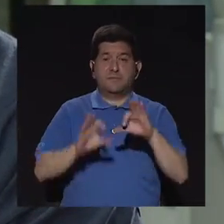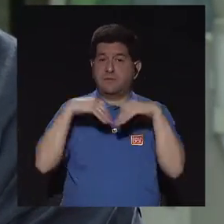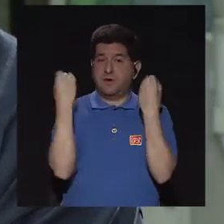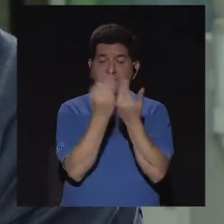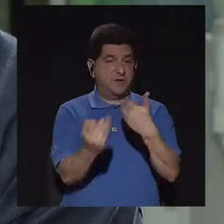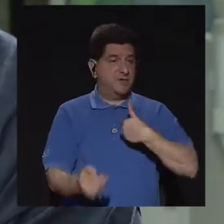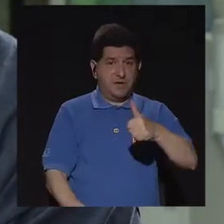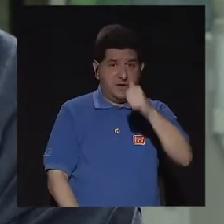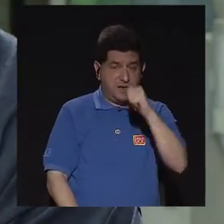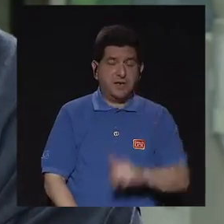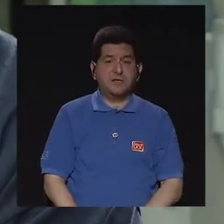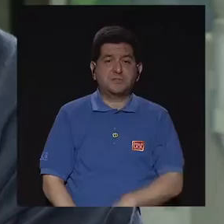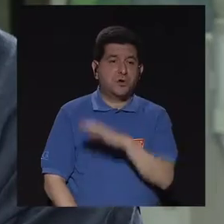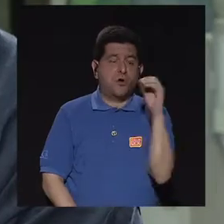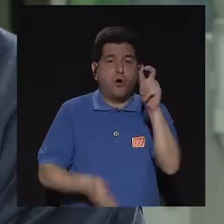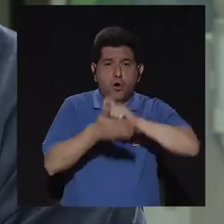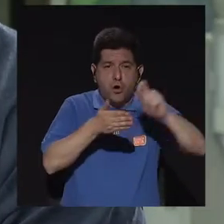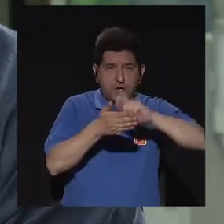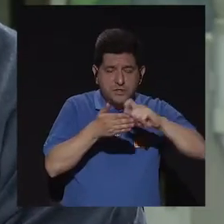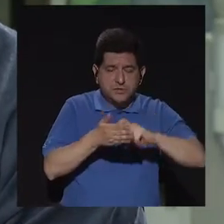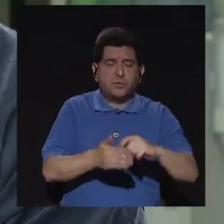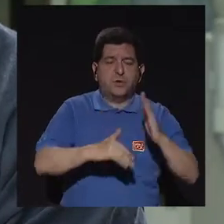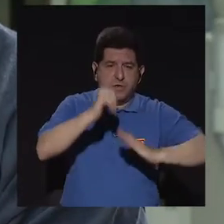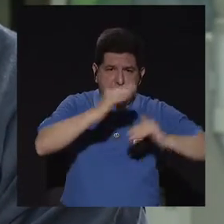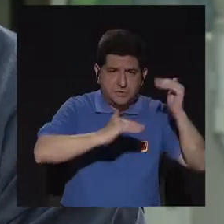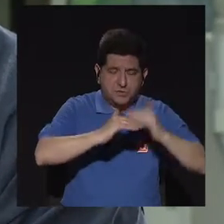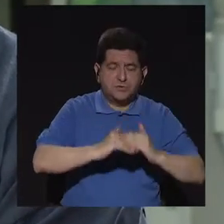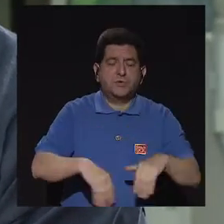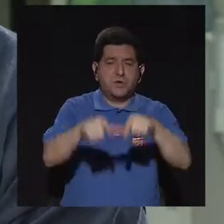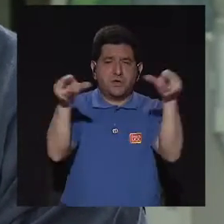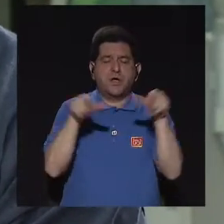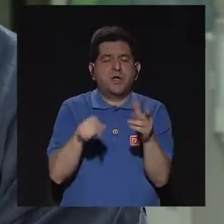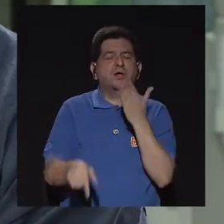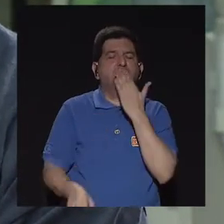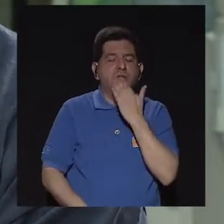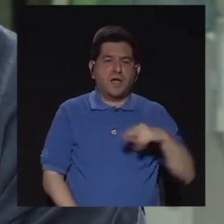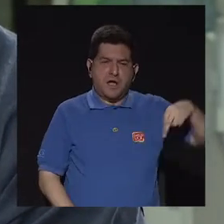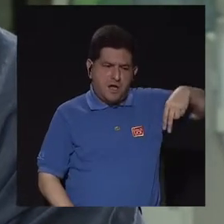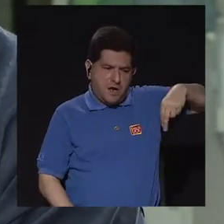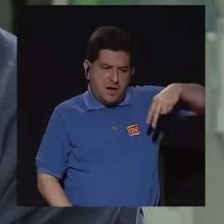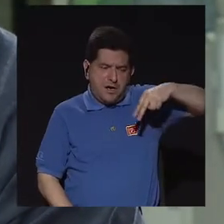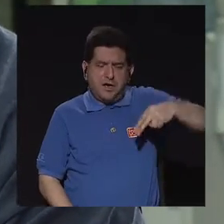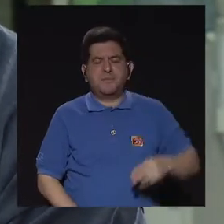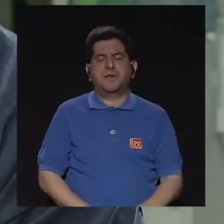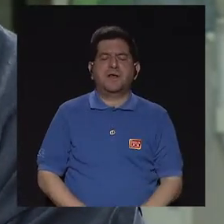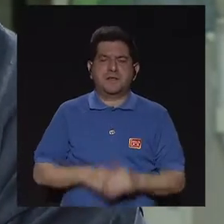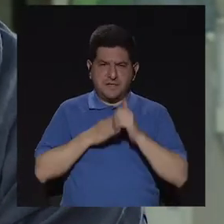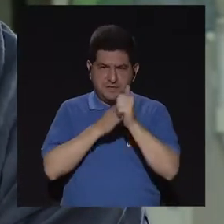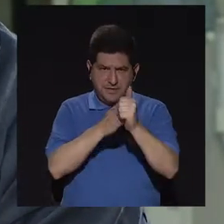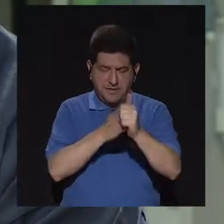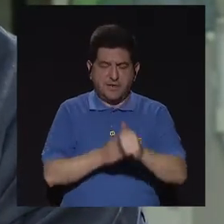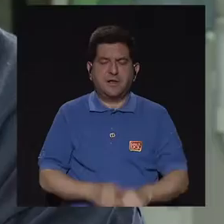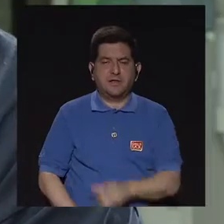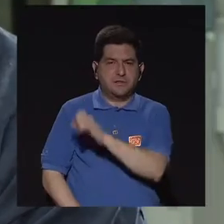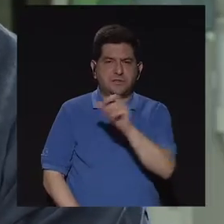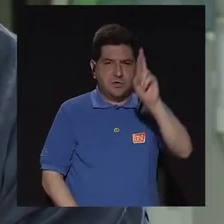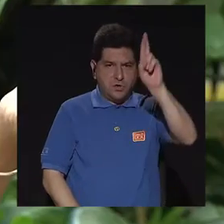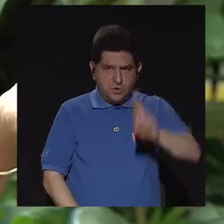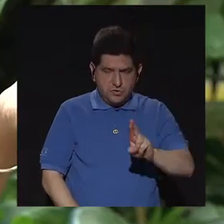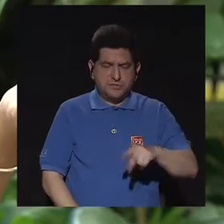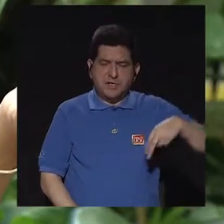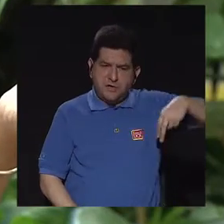agua, construimos escuelas en territorios indígenas y también hacemos caminatas de liderazgo cruzando Costa Rica a pie,